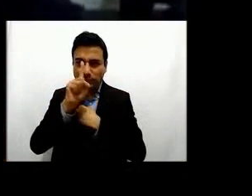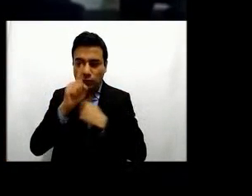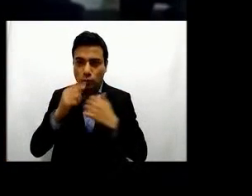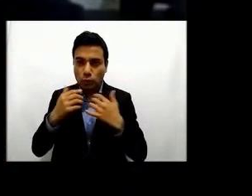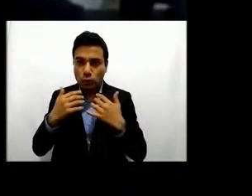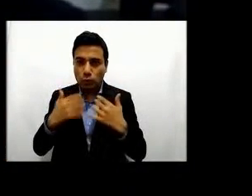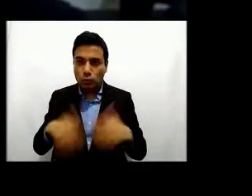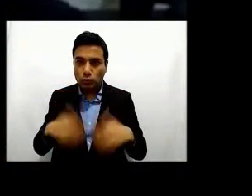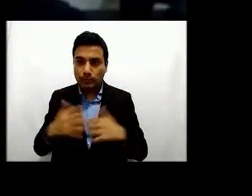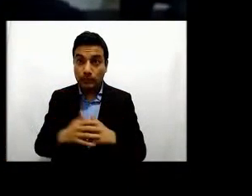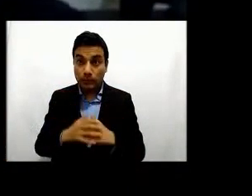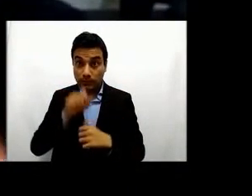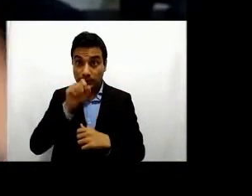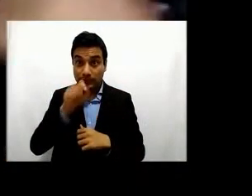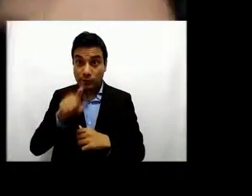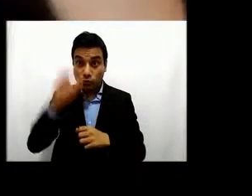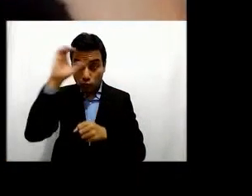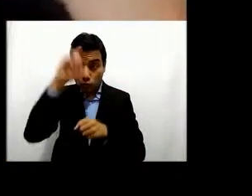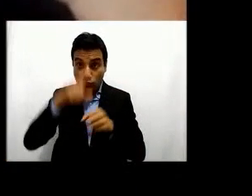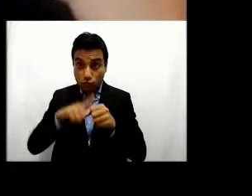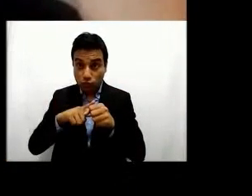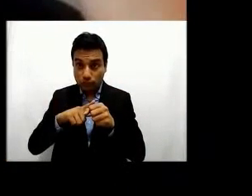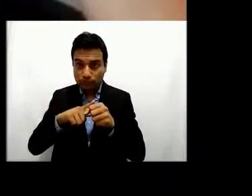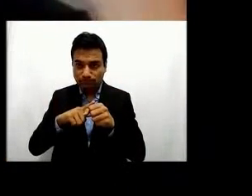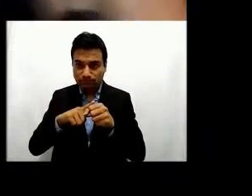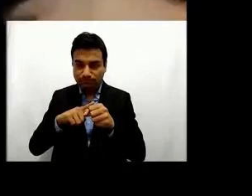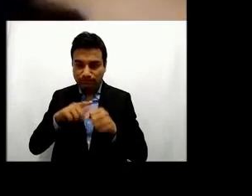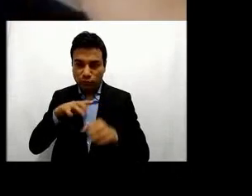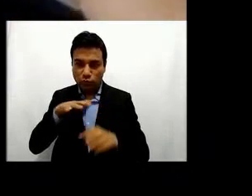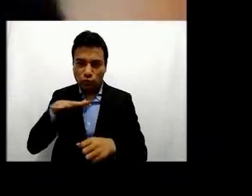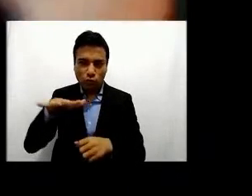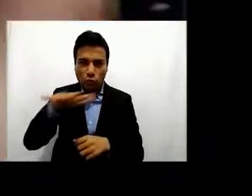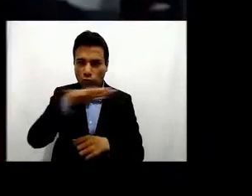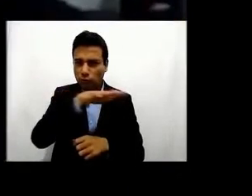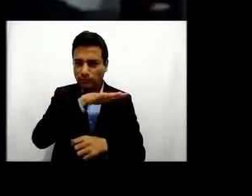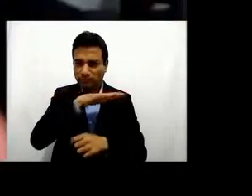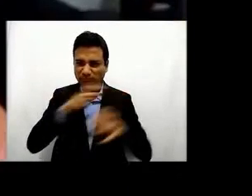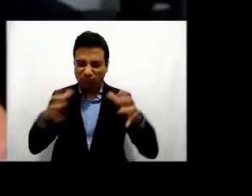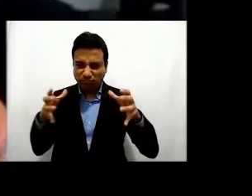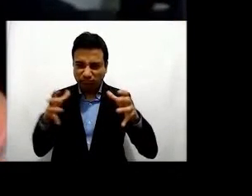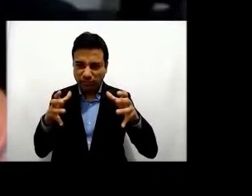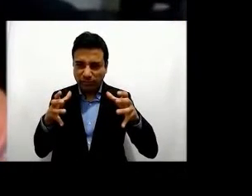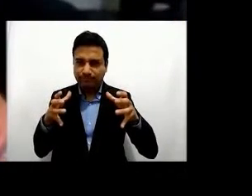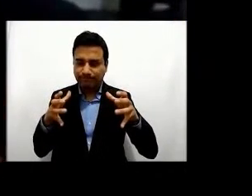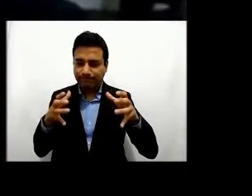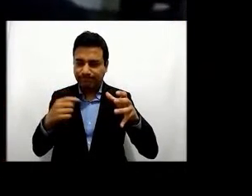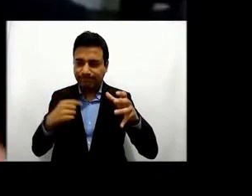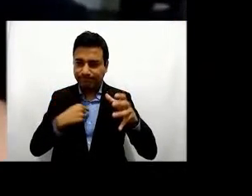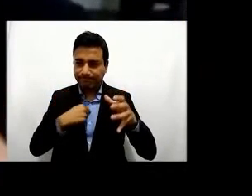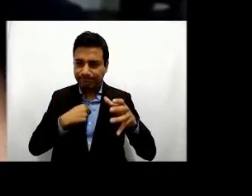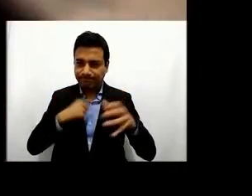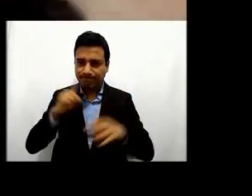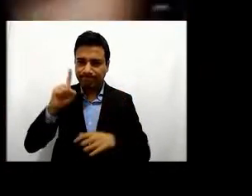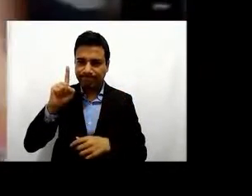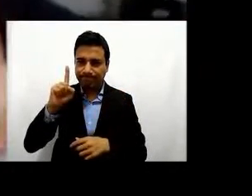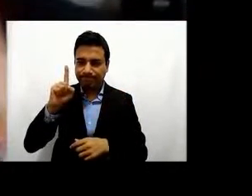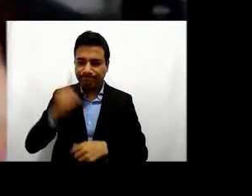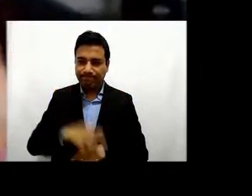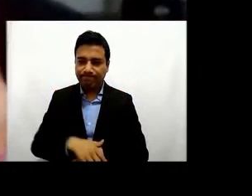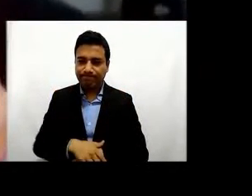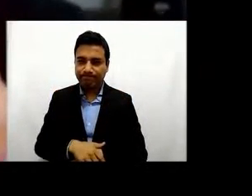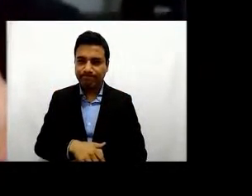se solidarizó también con la pandemia, ¿no? Estuvieron y estuvimos allí en los procesos